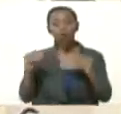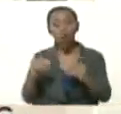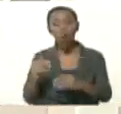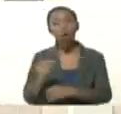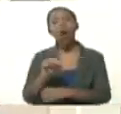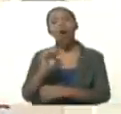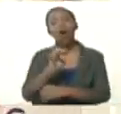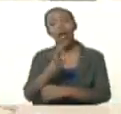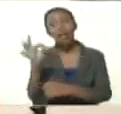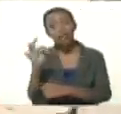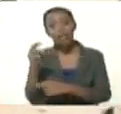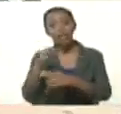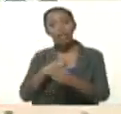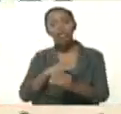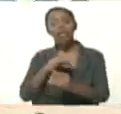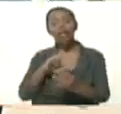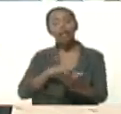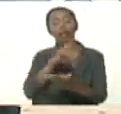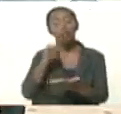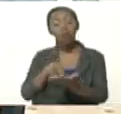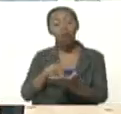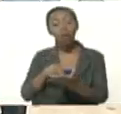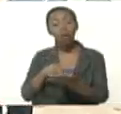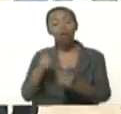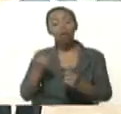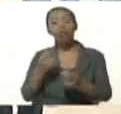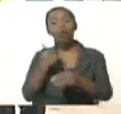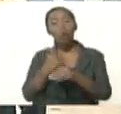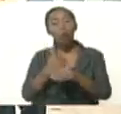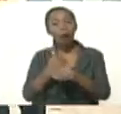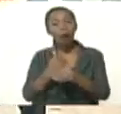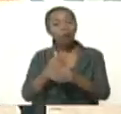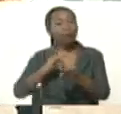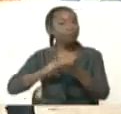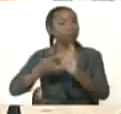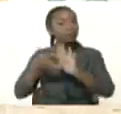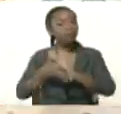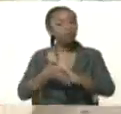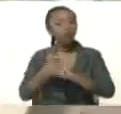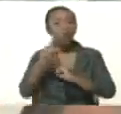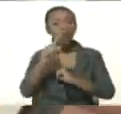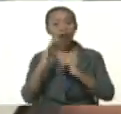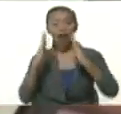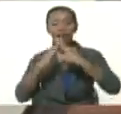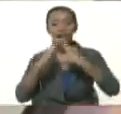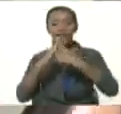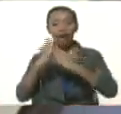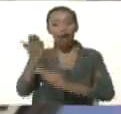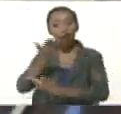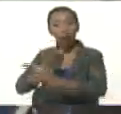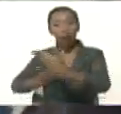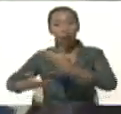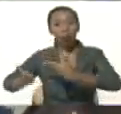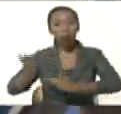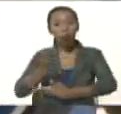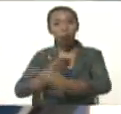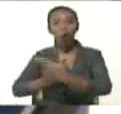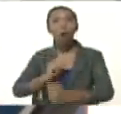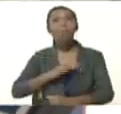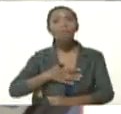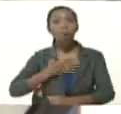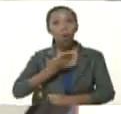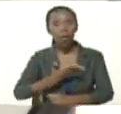vida, que se traducen en un lenguaje más tradicional en una casa de intercambio. Correcto. En donde podemos, en este